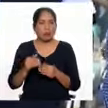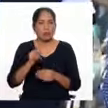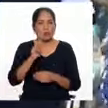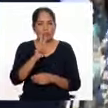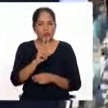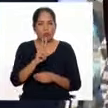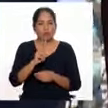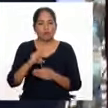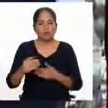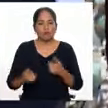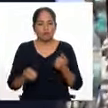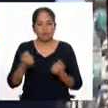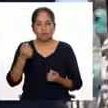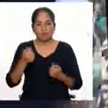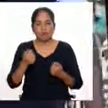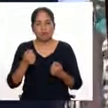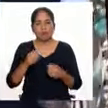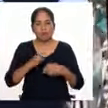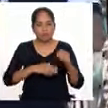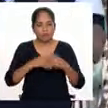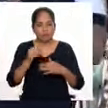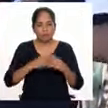porque